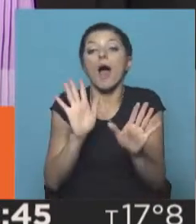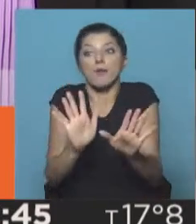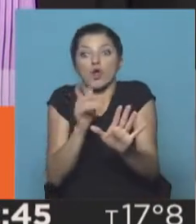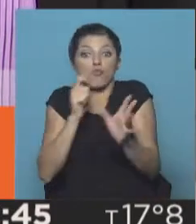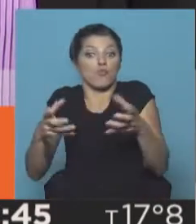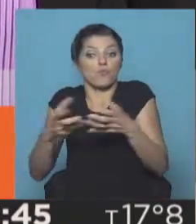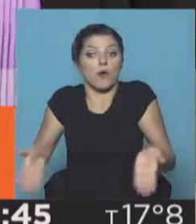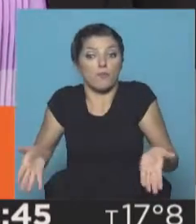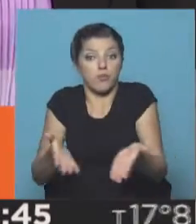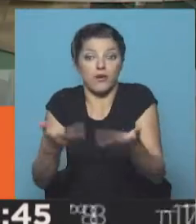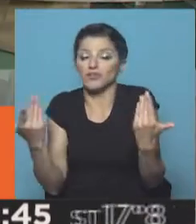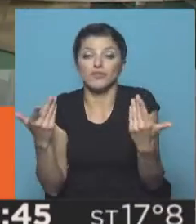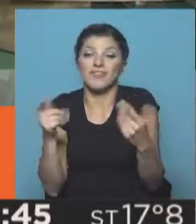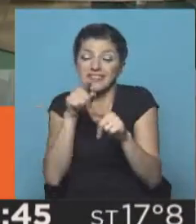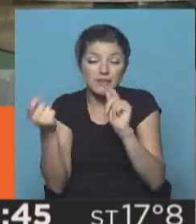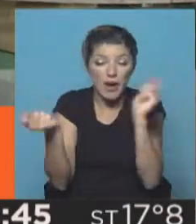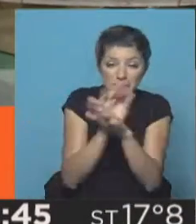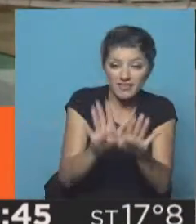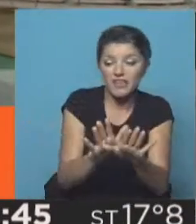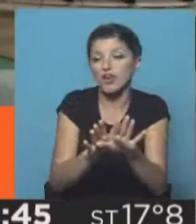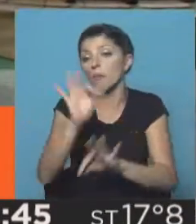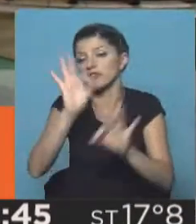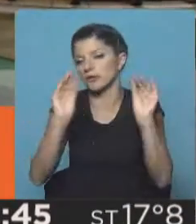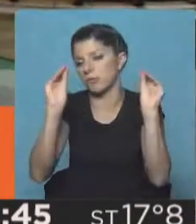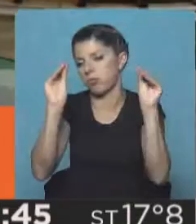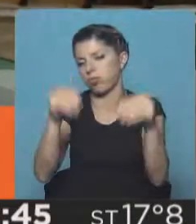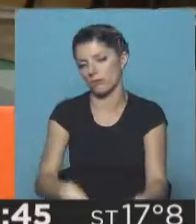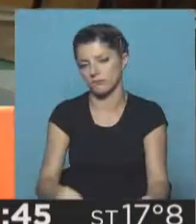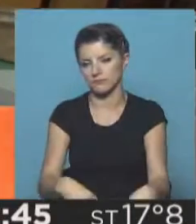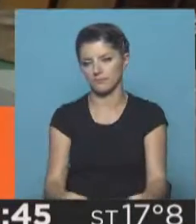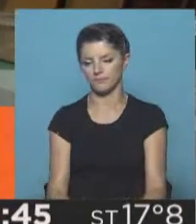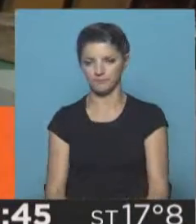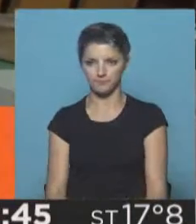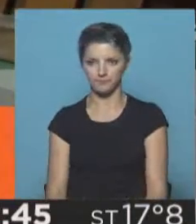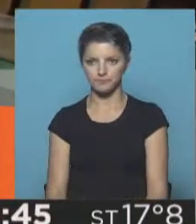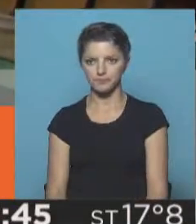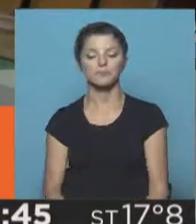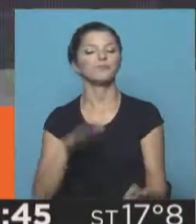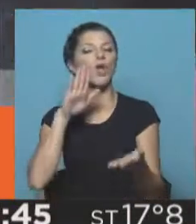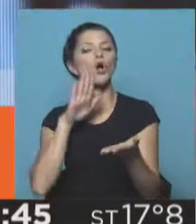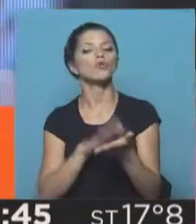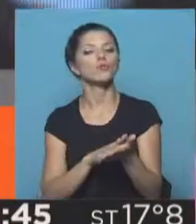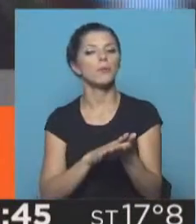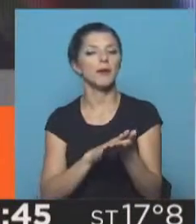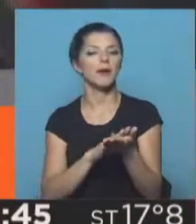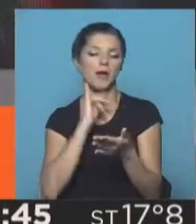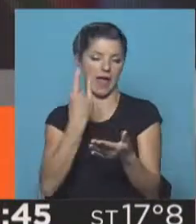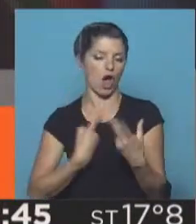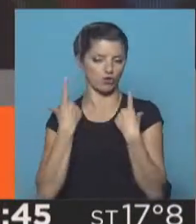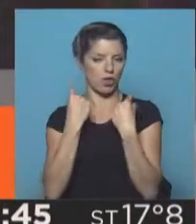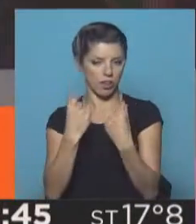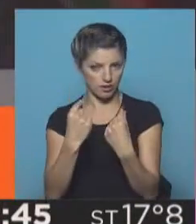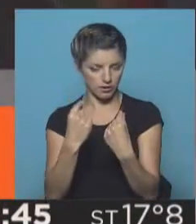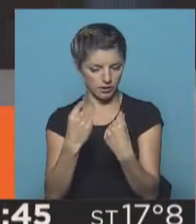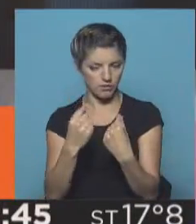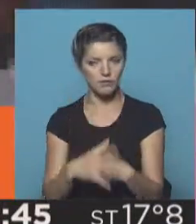los proyectos se quedan a mitad de camino. Natalia. Sí, Atilio, volviendo al tema de la autocrítica, yo quizás la que